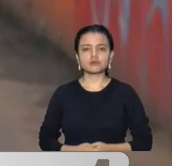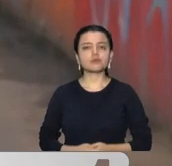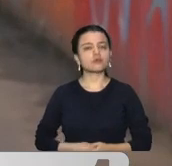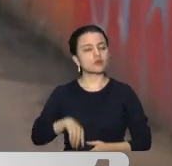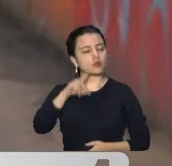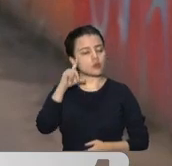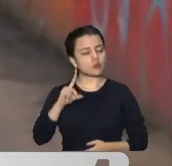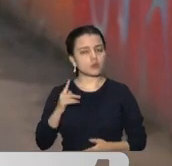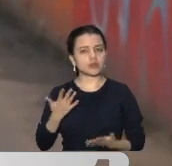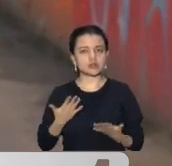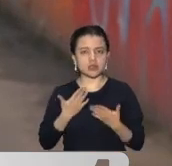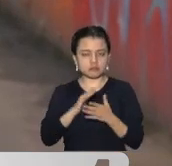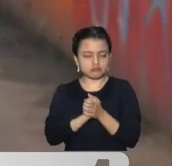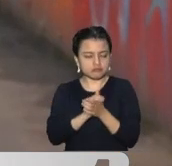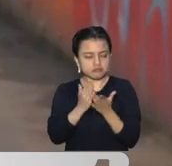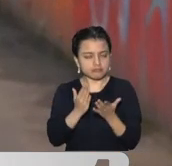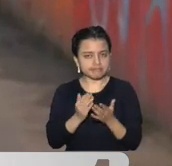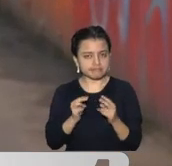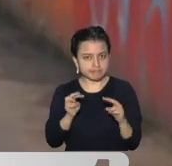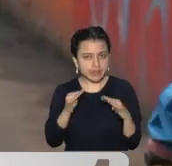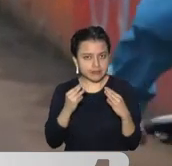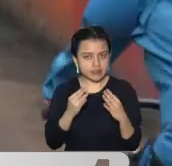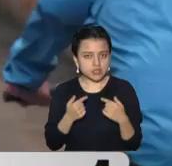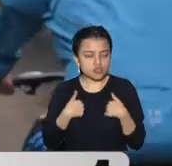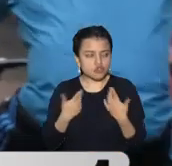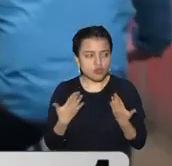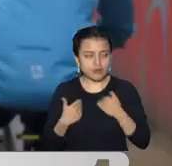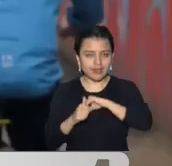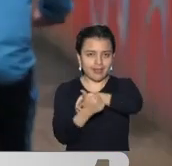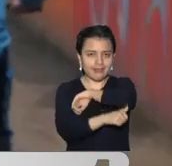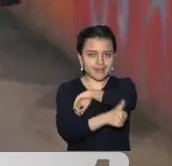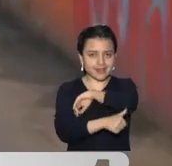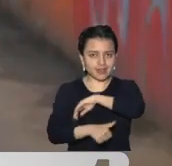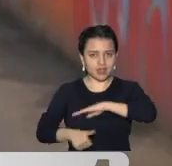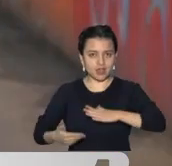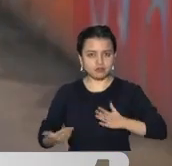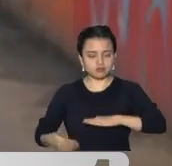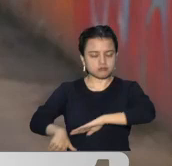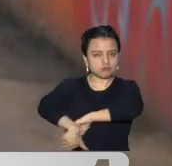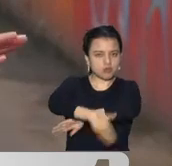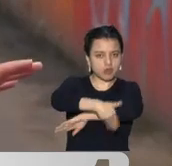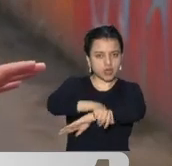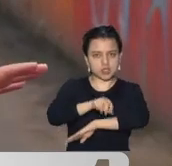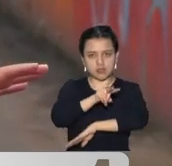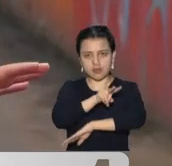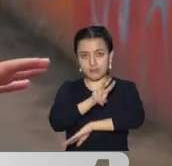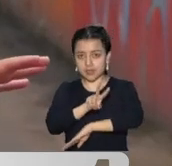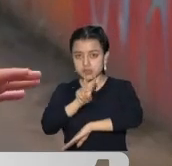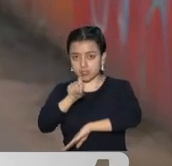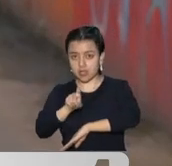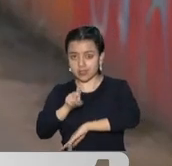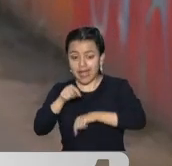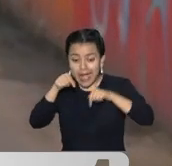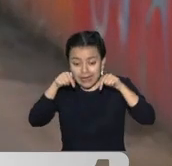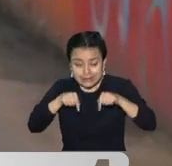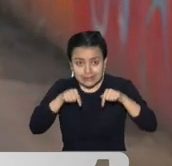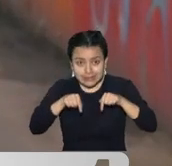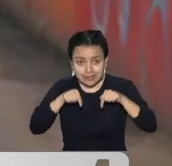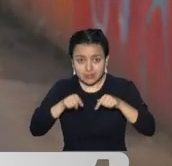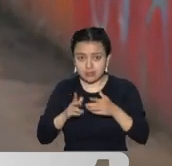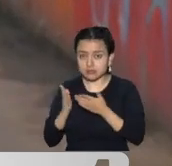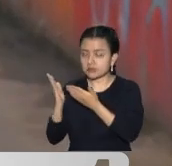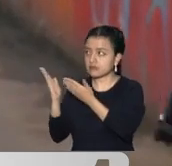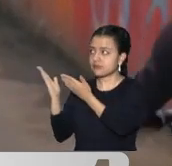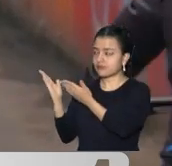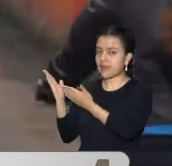Luisa, televidentes, cordial saludo. Seguimos en la avenida Boyacá con calle 26. Fue justo en este punto donde se presentó